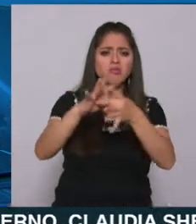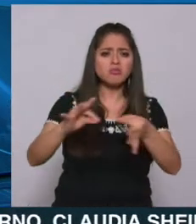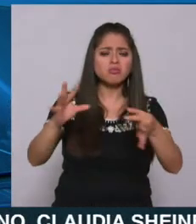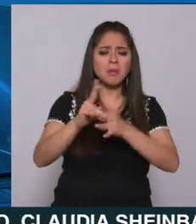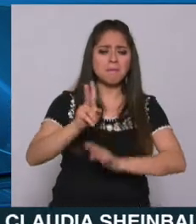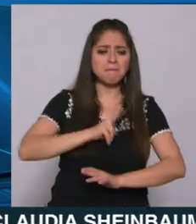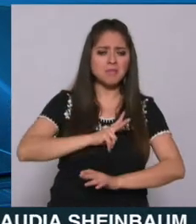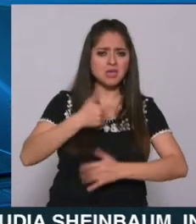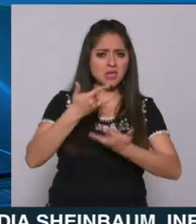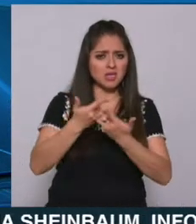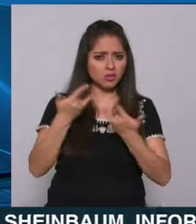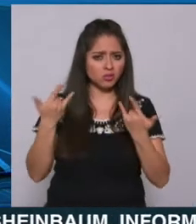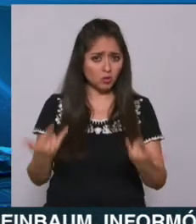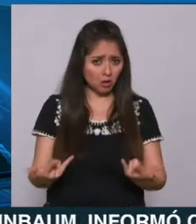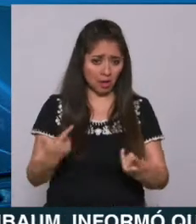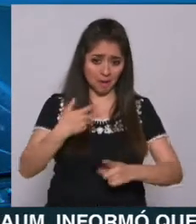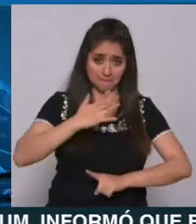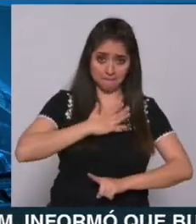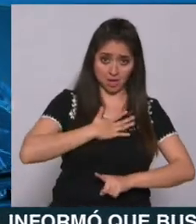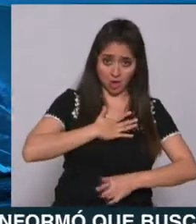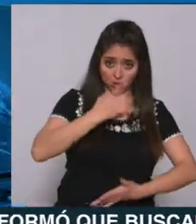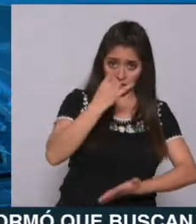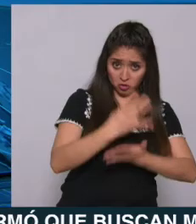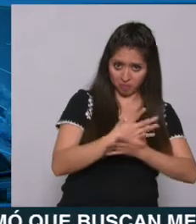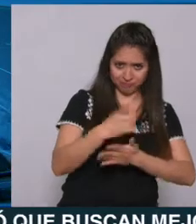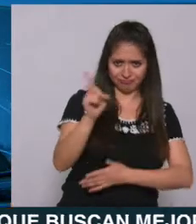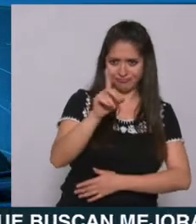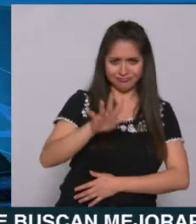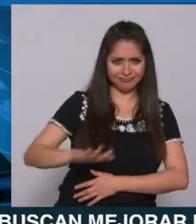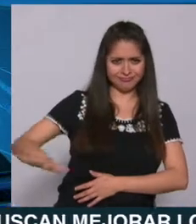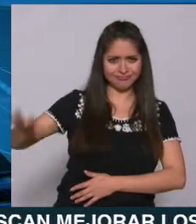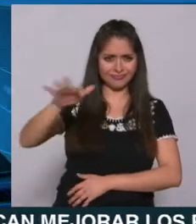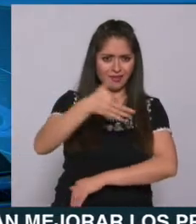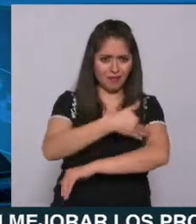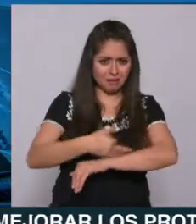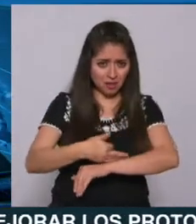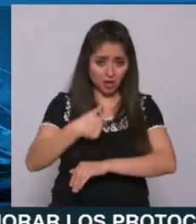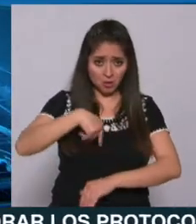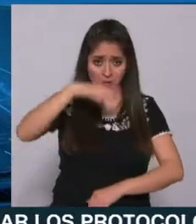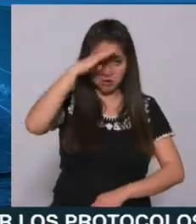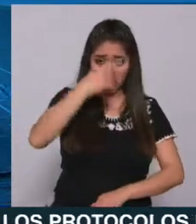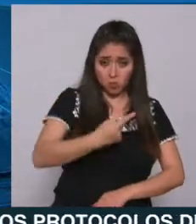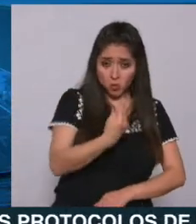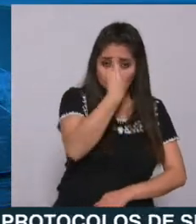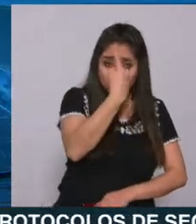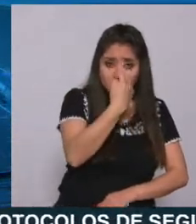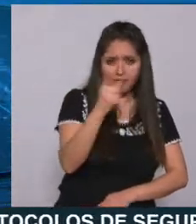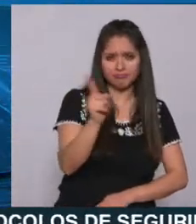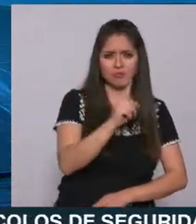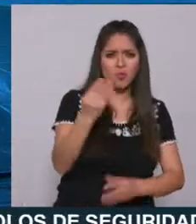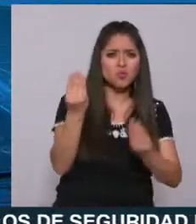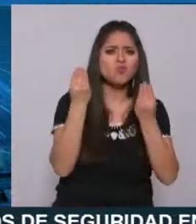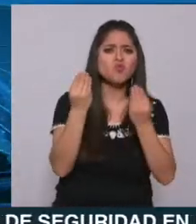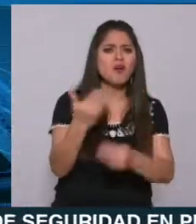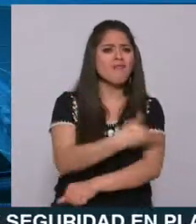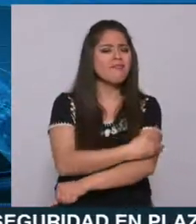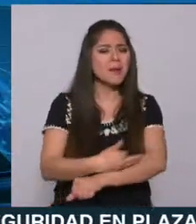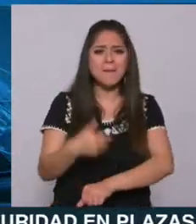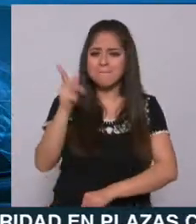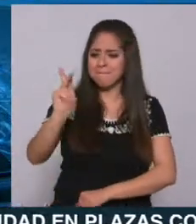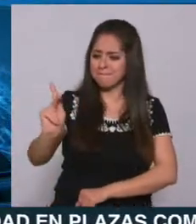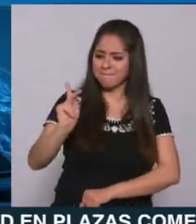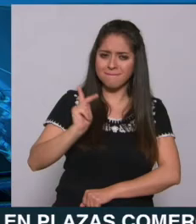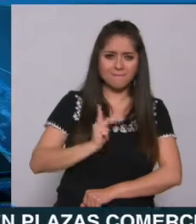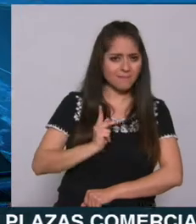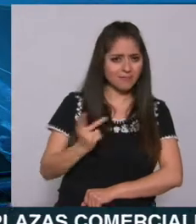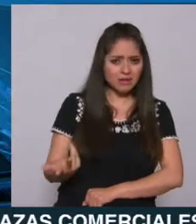historias de otras familias. No somos la única familia en este país, somos muchas las familias que estamos pasando por esta